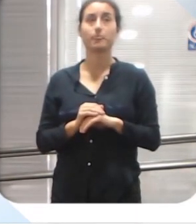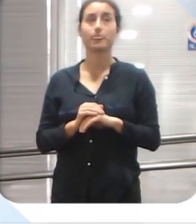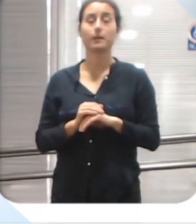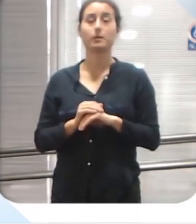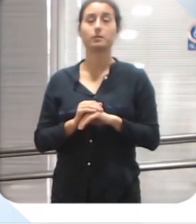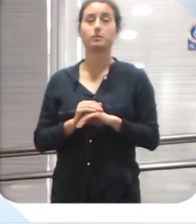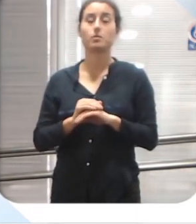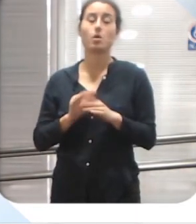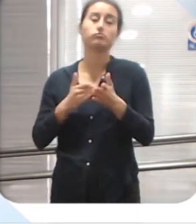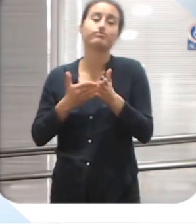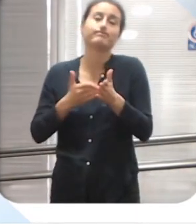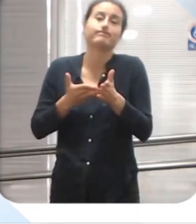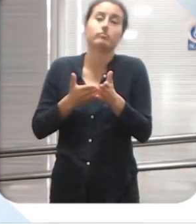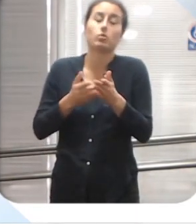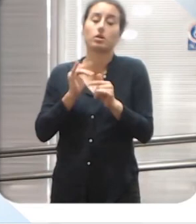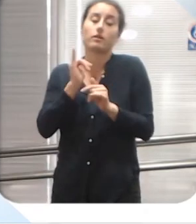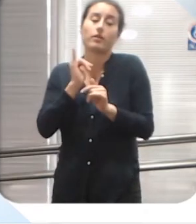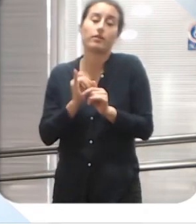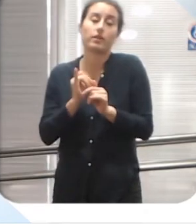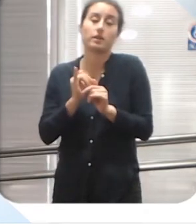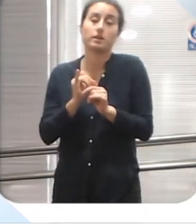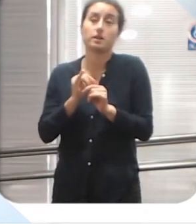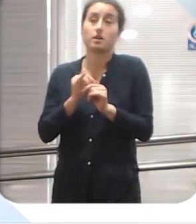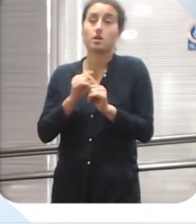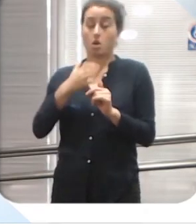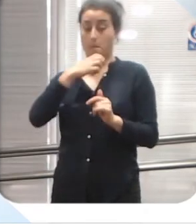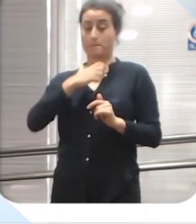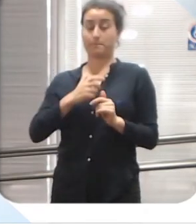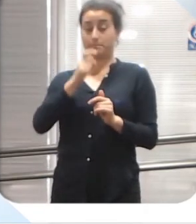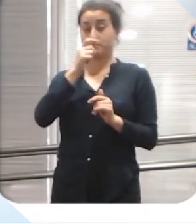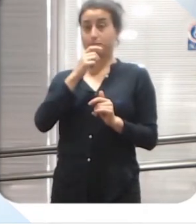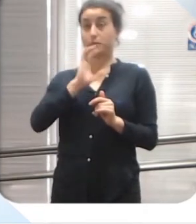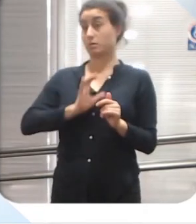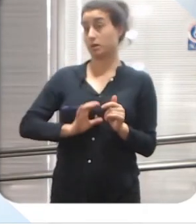consuelo, entre comillas. Lo que tiene es que tiene una personalidad